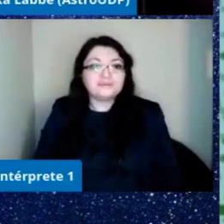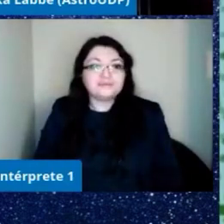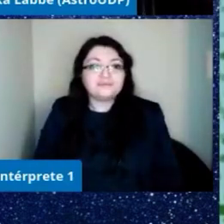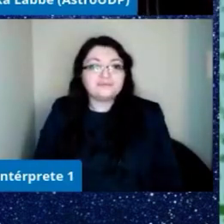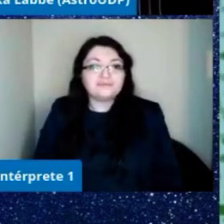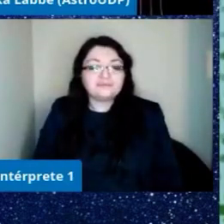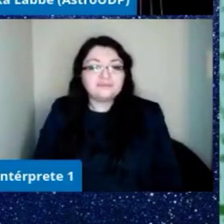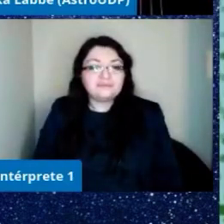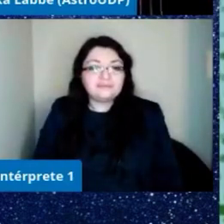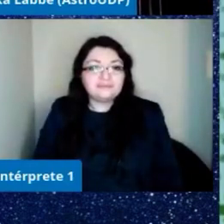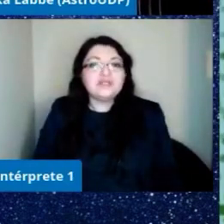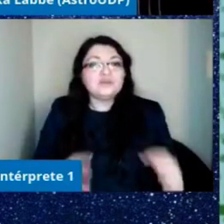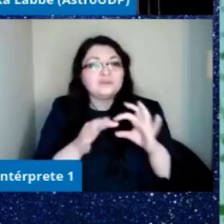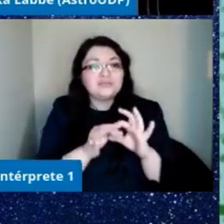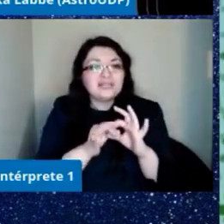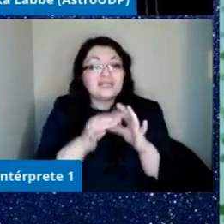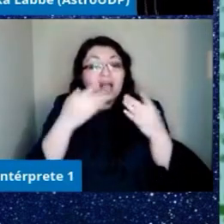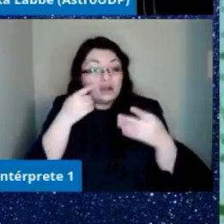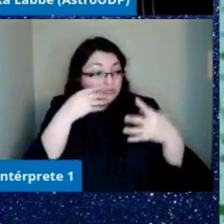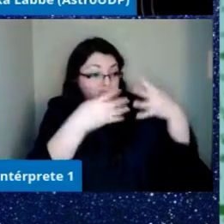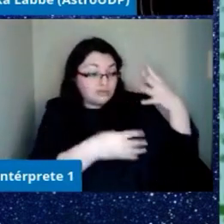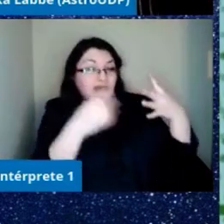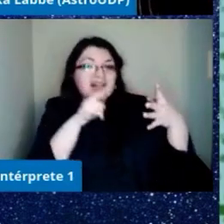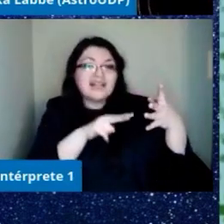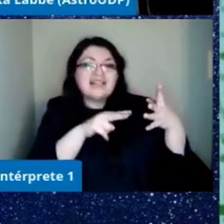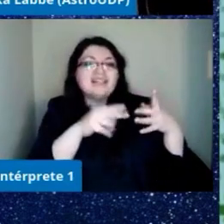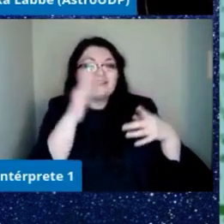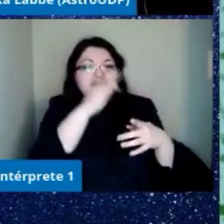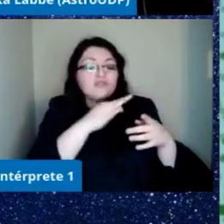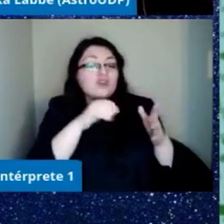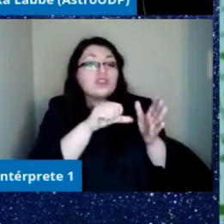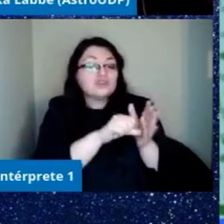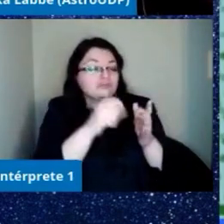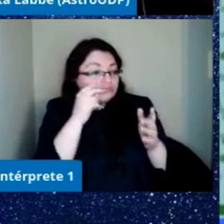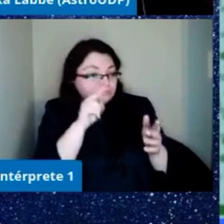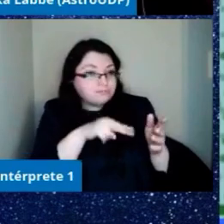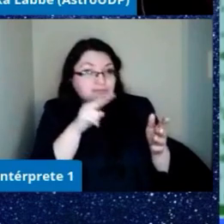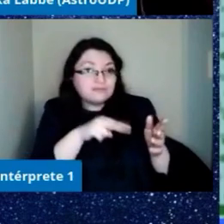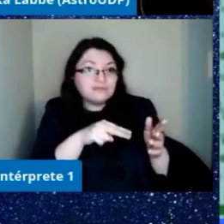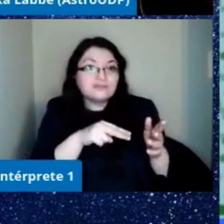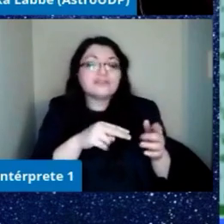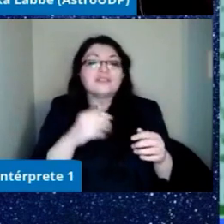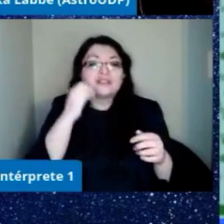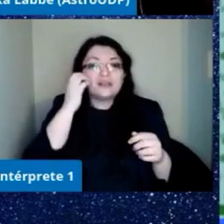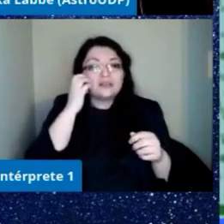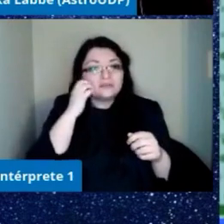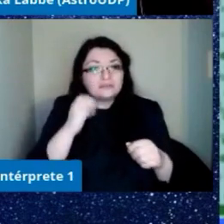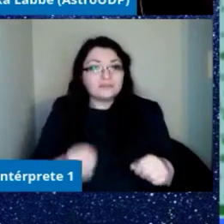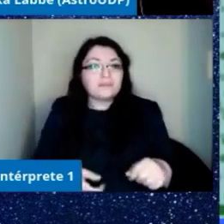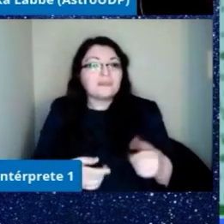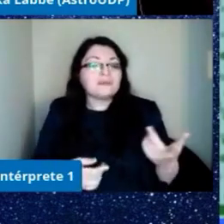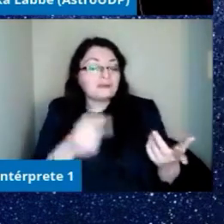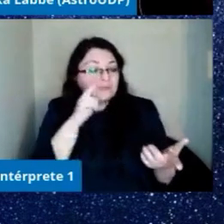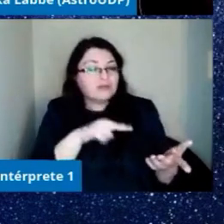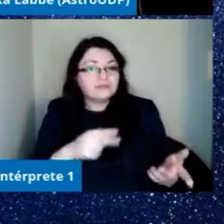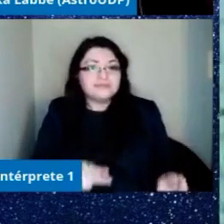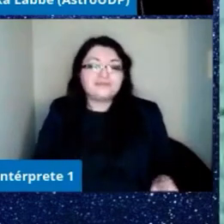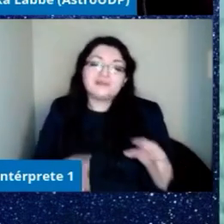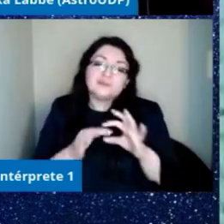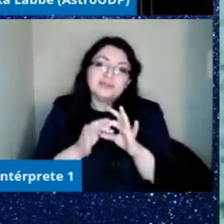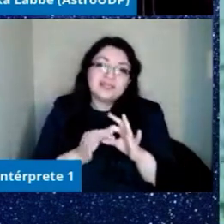comentarios que tengo en el Facebook del núcleo. Voy a salir de la presentación para que podamos ver. Muchas